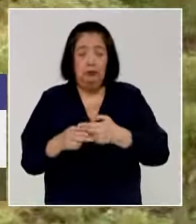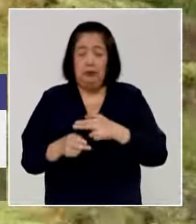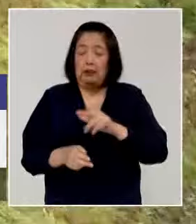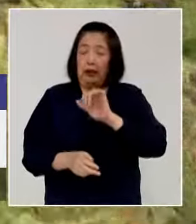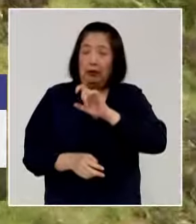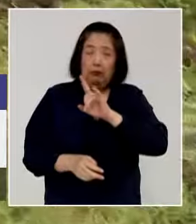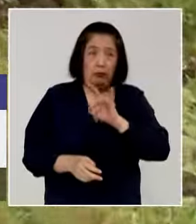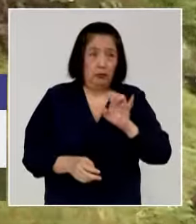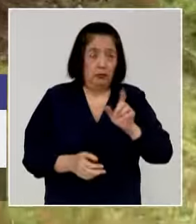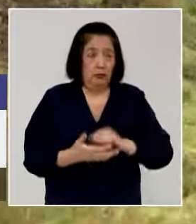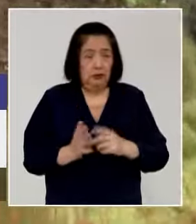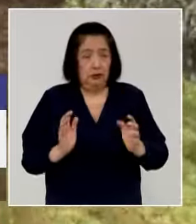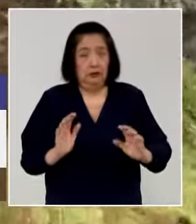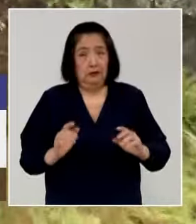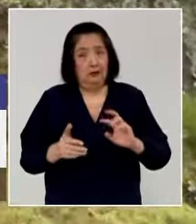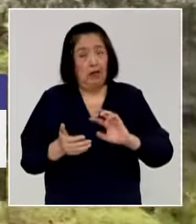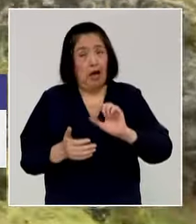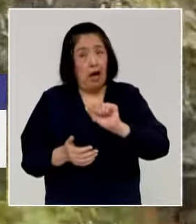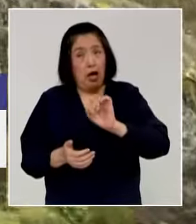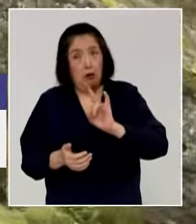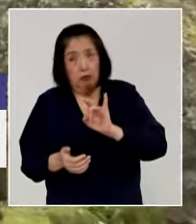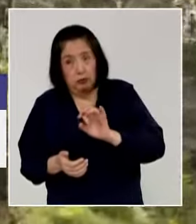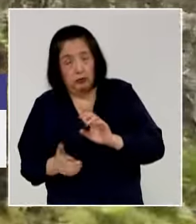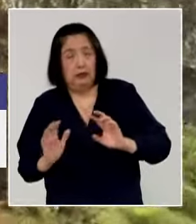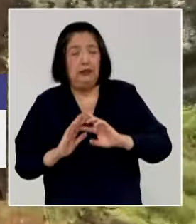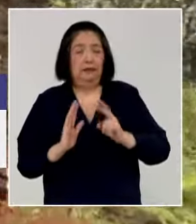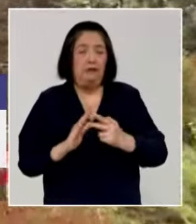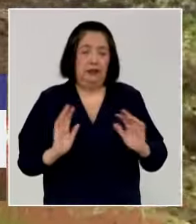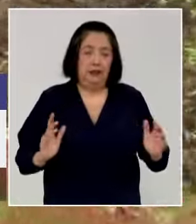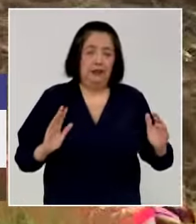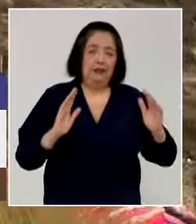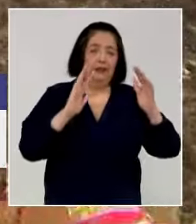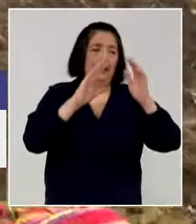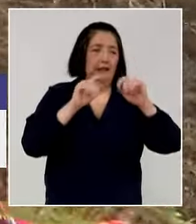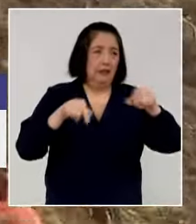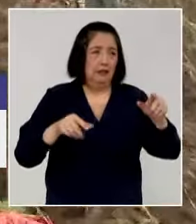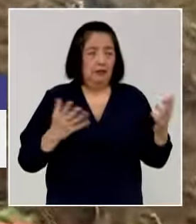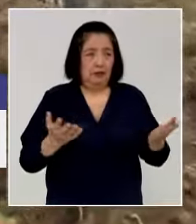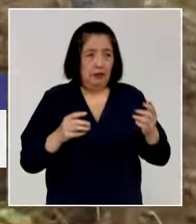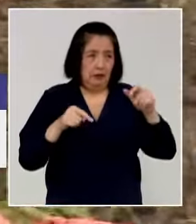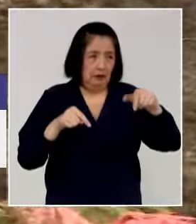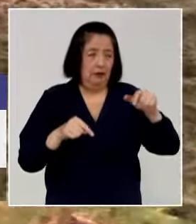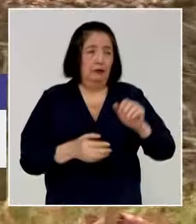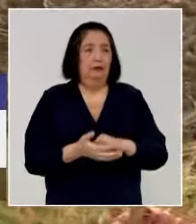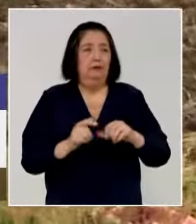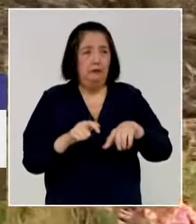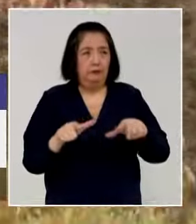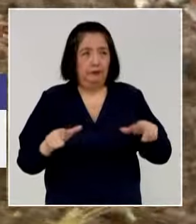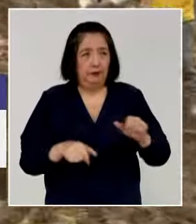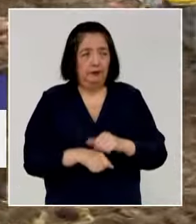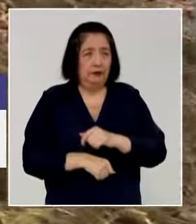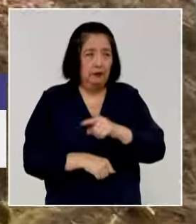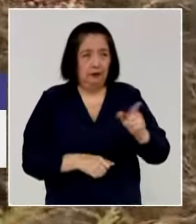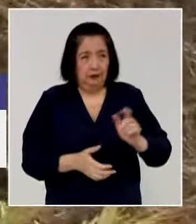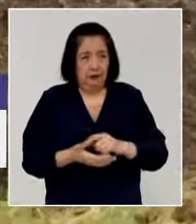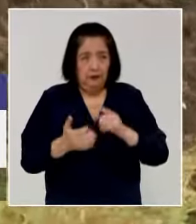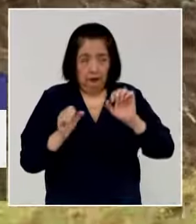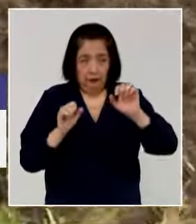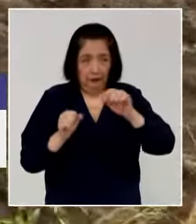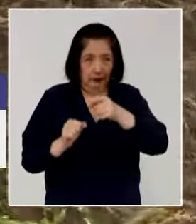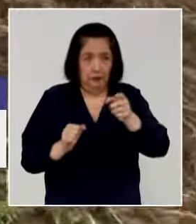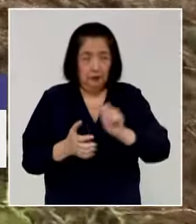Huilcapunco. Bueno, un APU es un cerro, es un nevado que se encuentra justamente por acá, por este sector. Ellos son productores, como les